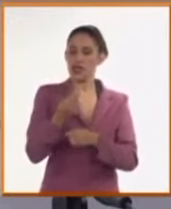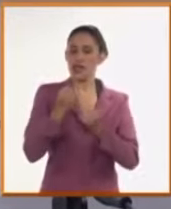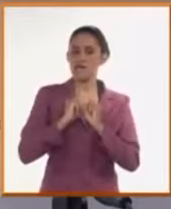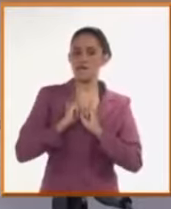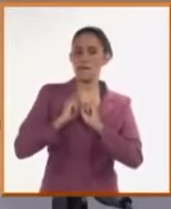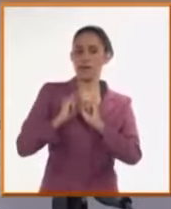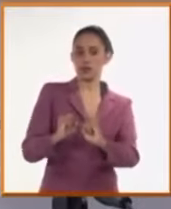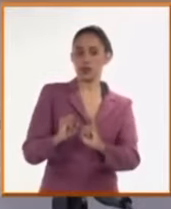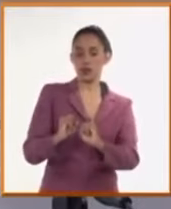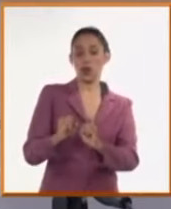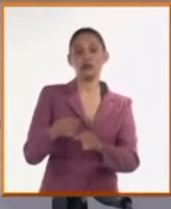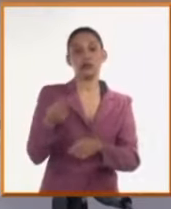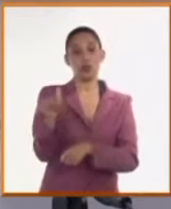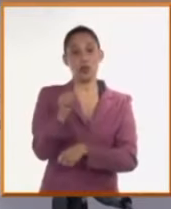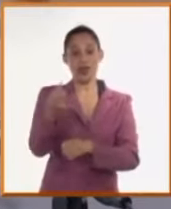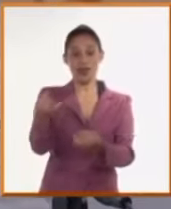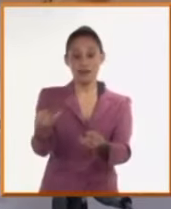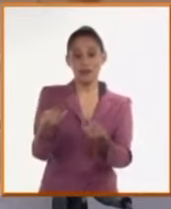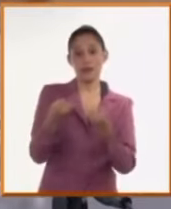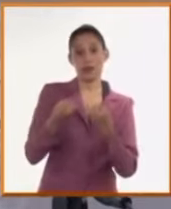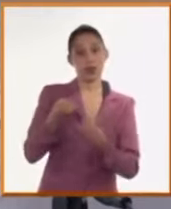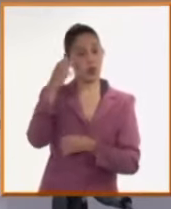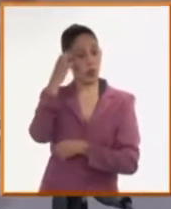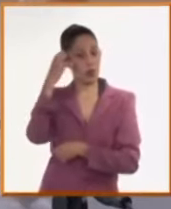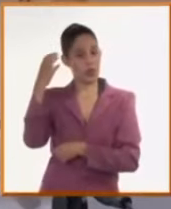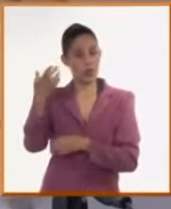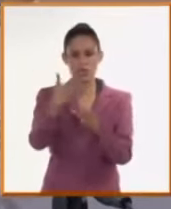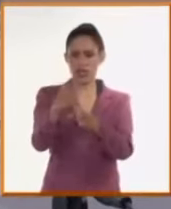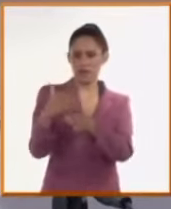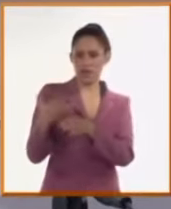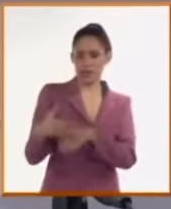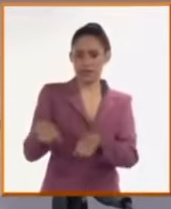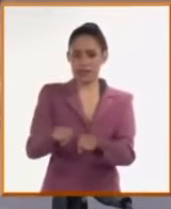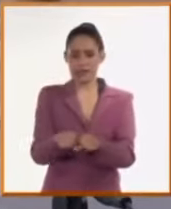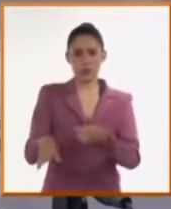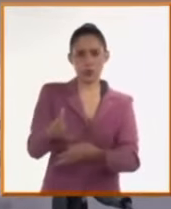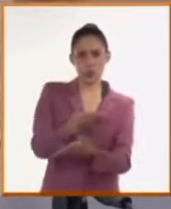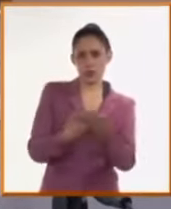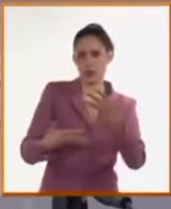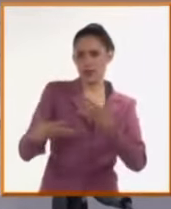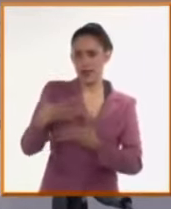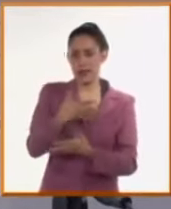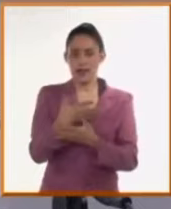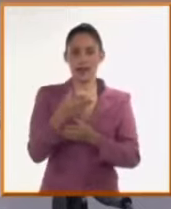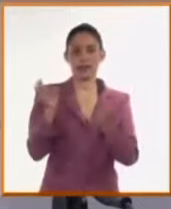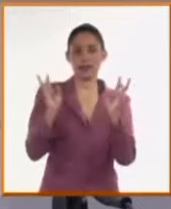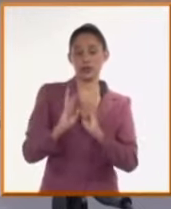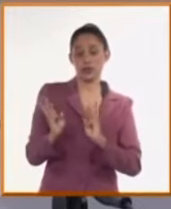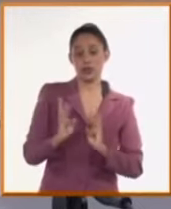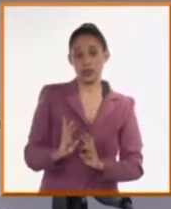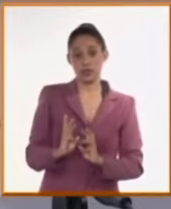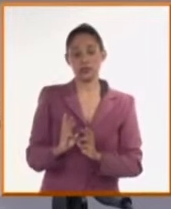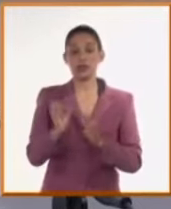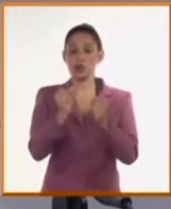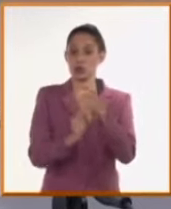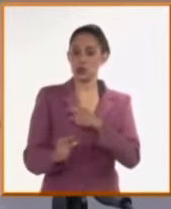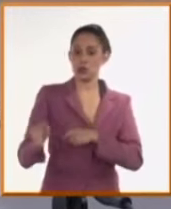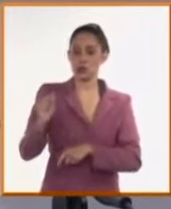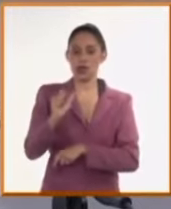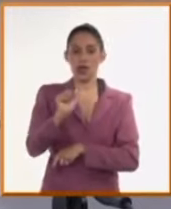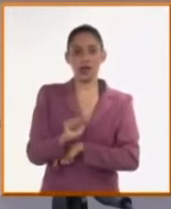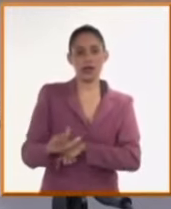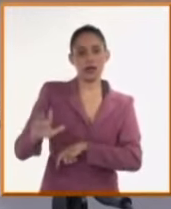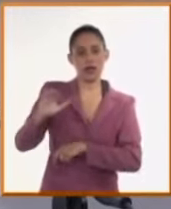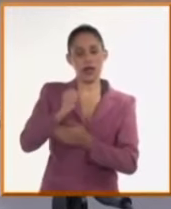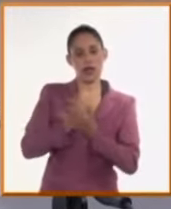nuestro gobierno por distintas vías de distintos países y principalmente con la colaboración del